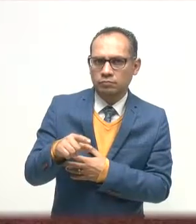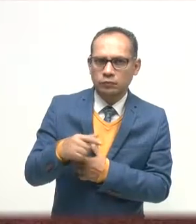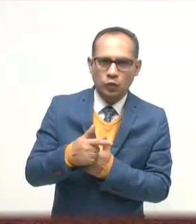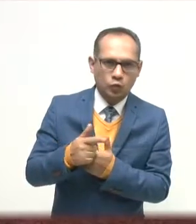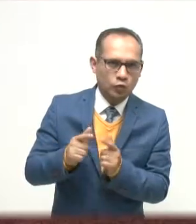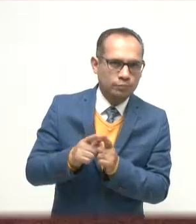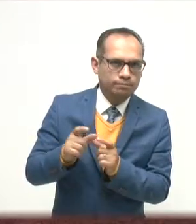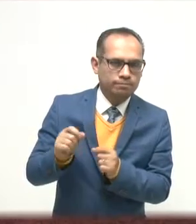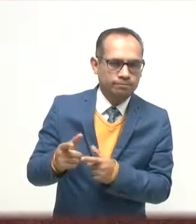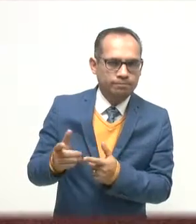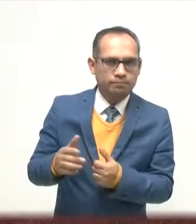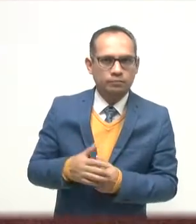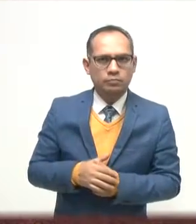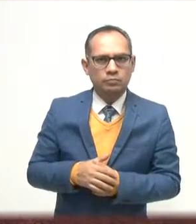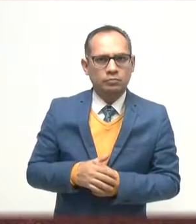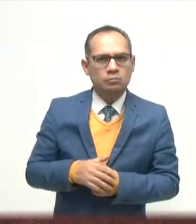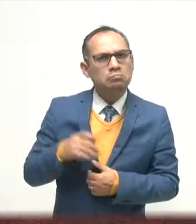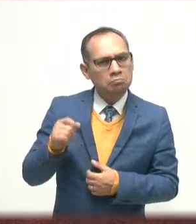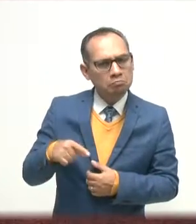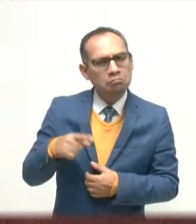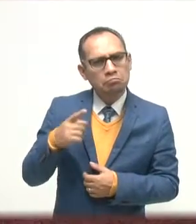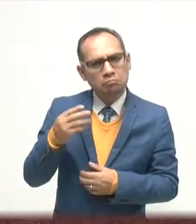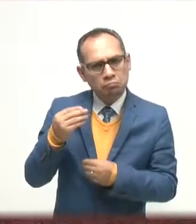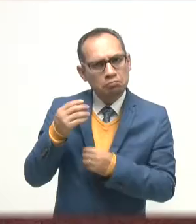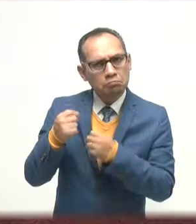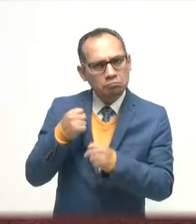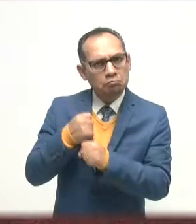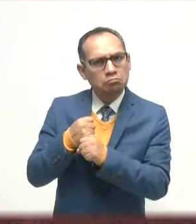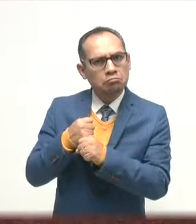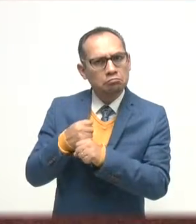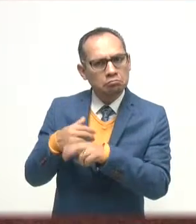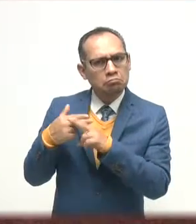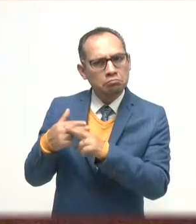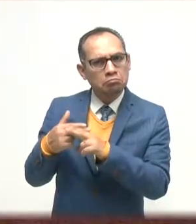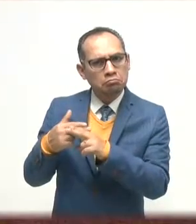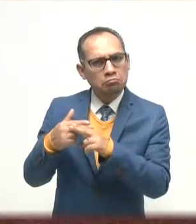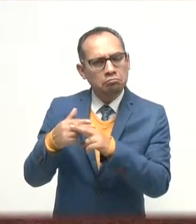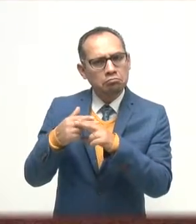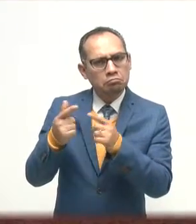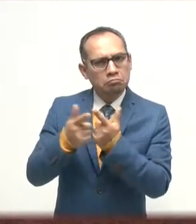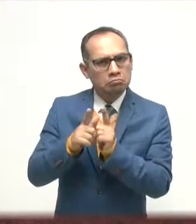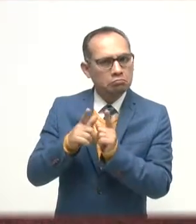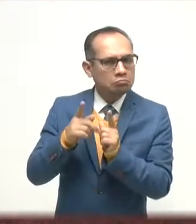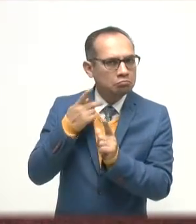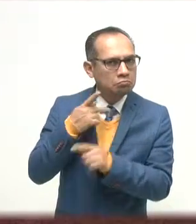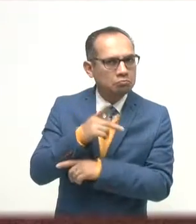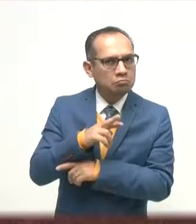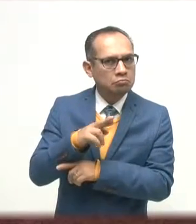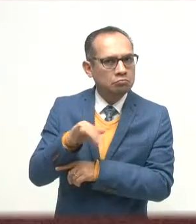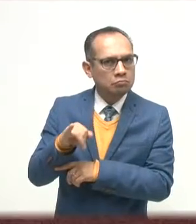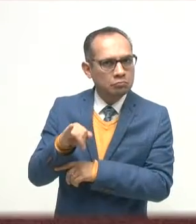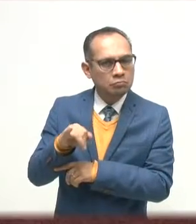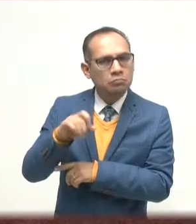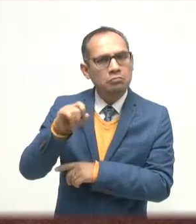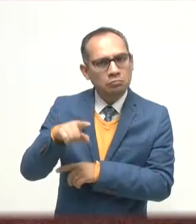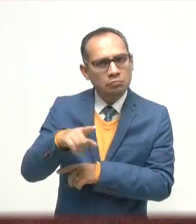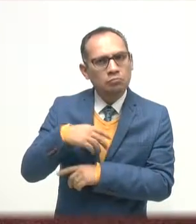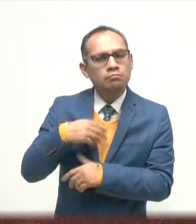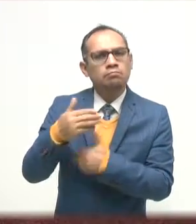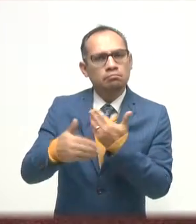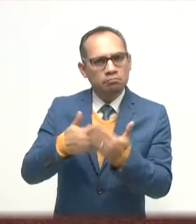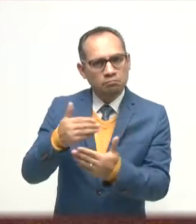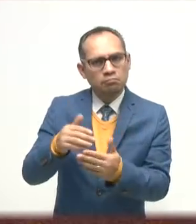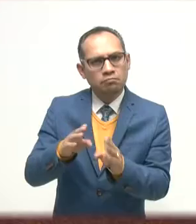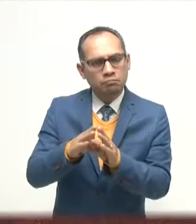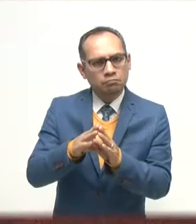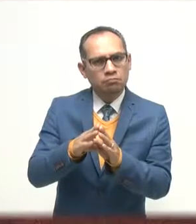y eso por muchos años fue insignias de los gobiernos del pri y de un excelente excelente conducción a los asuntos